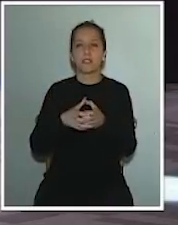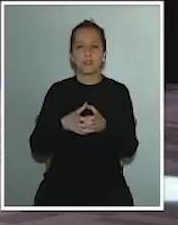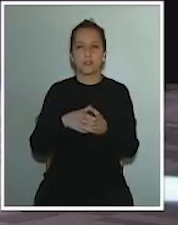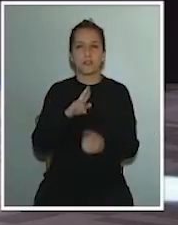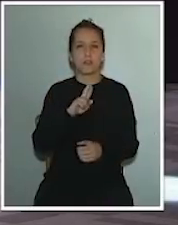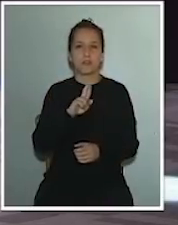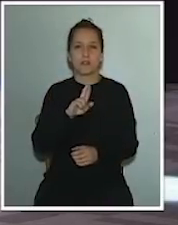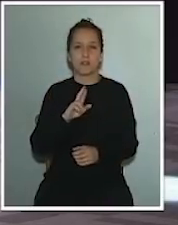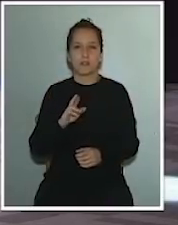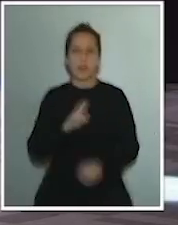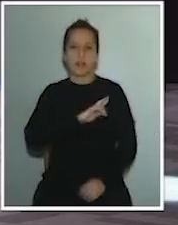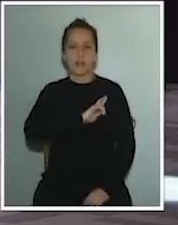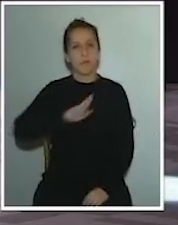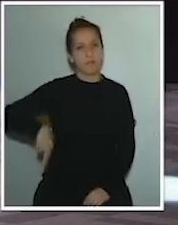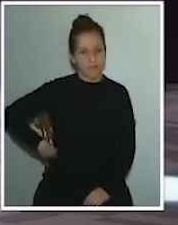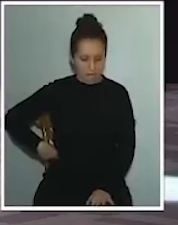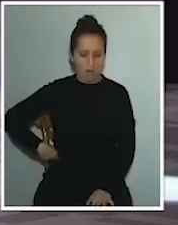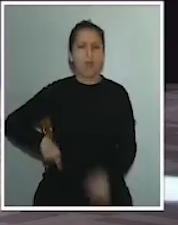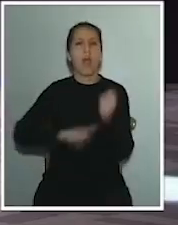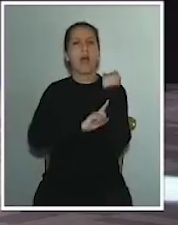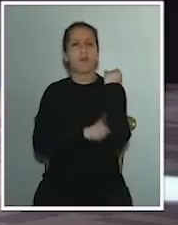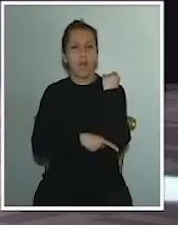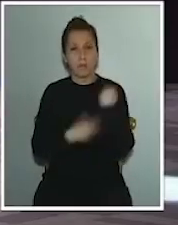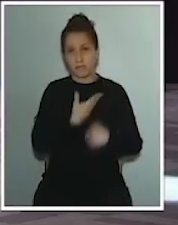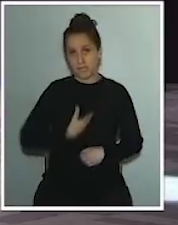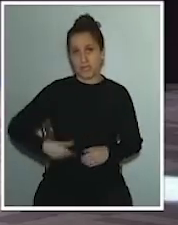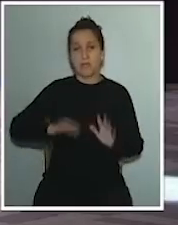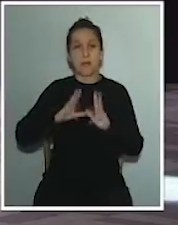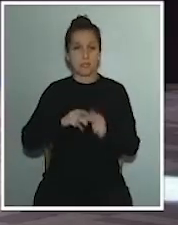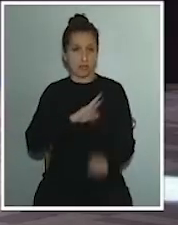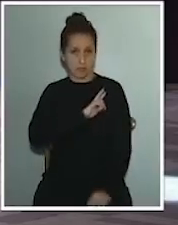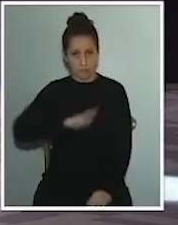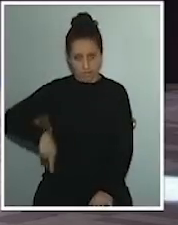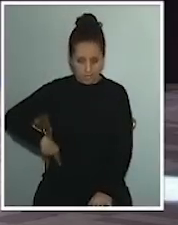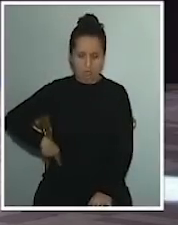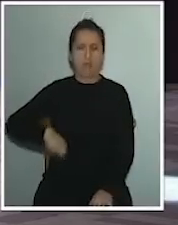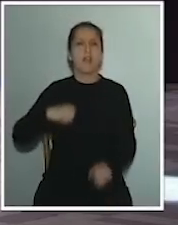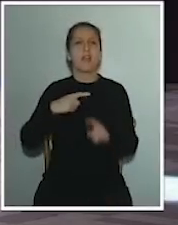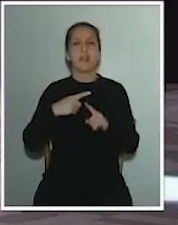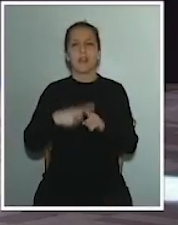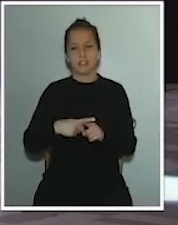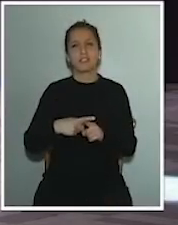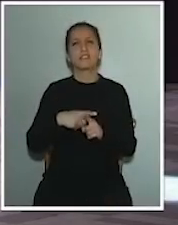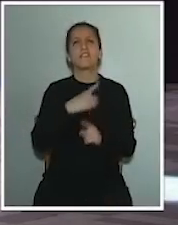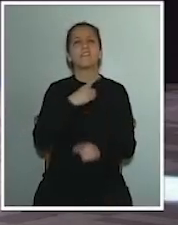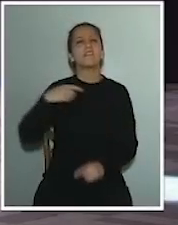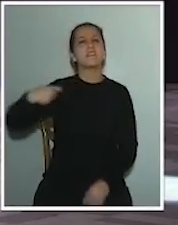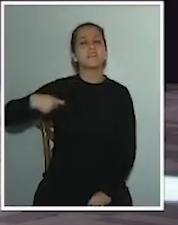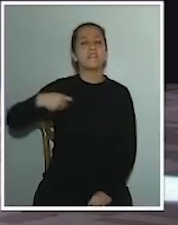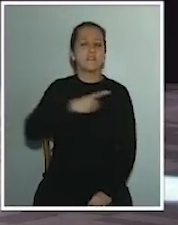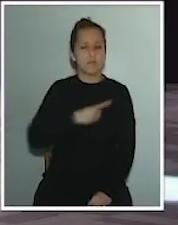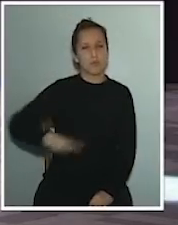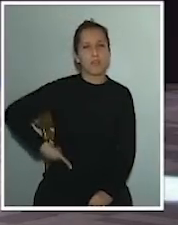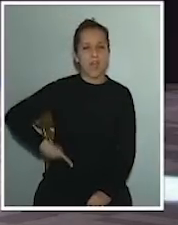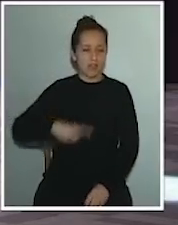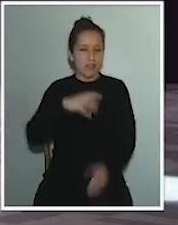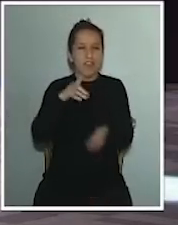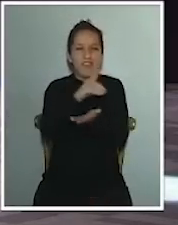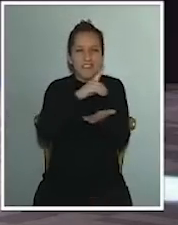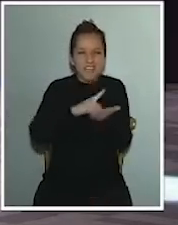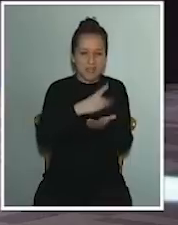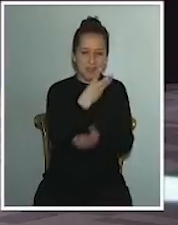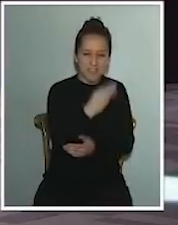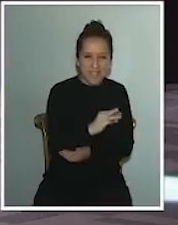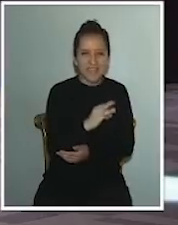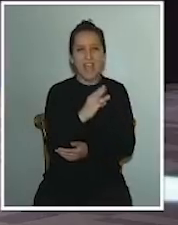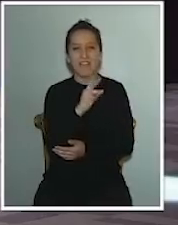abogado presidente del partido republicano y ex diputados por los ex distritos 30 y 24 de la región